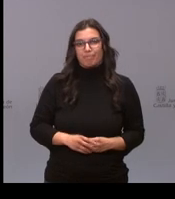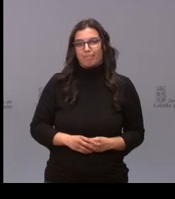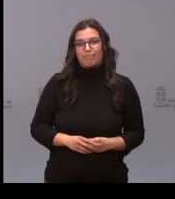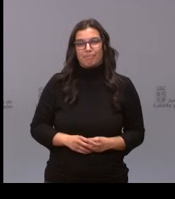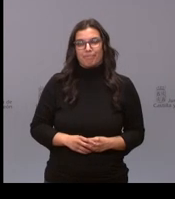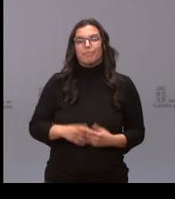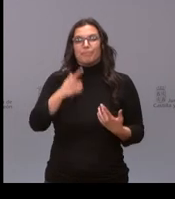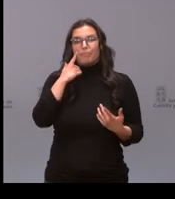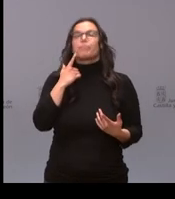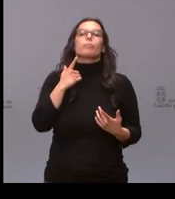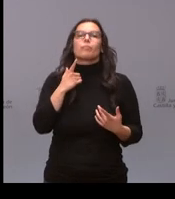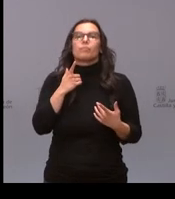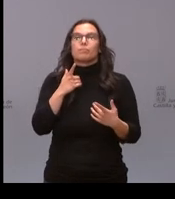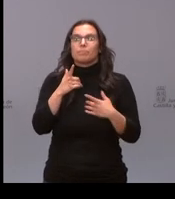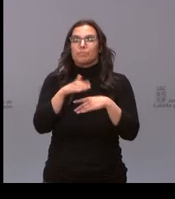¿Perdón? Con respecto a este proyecto,